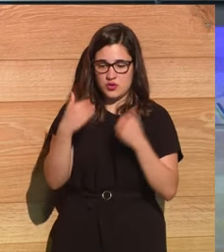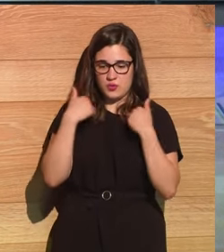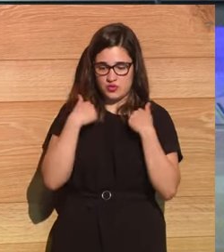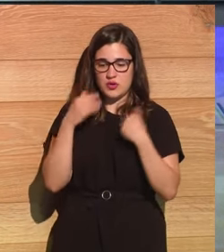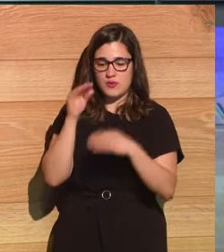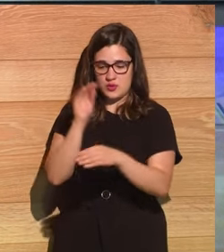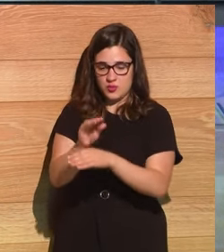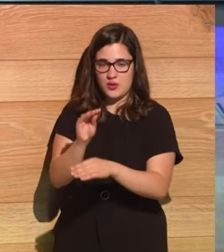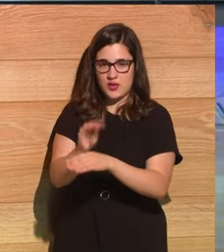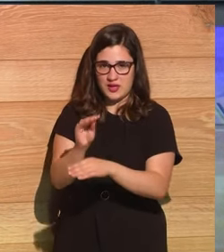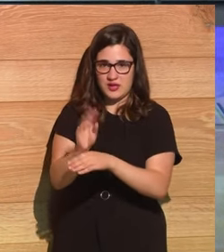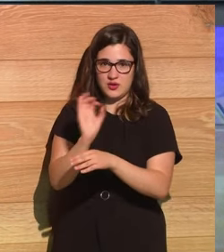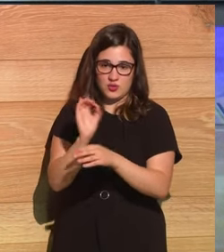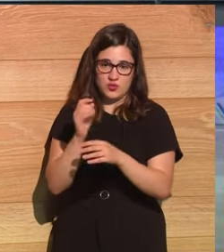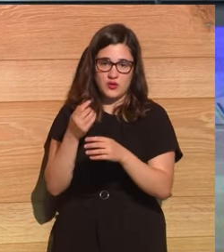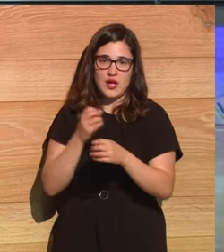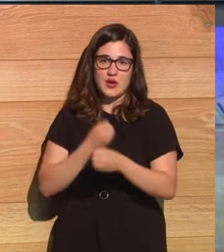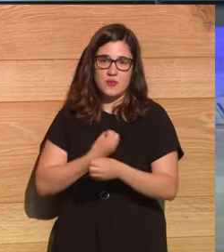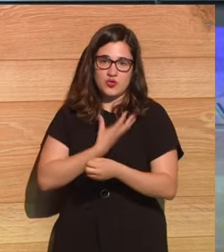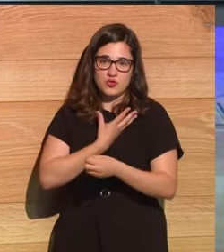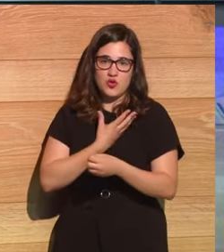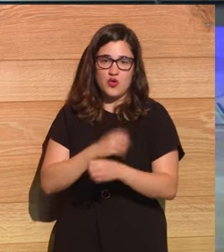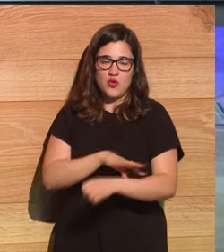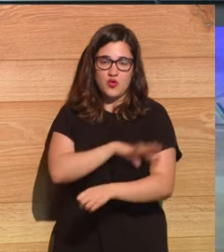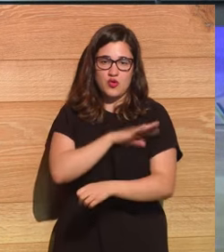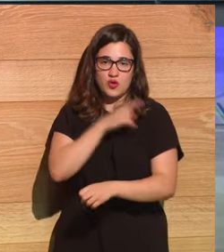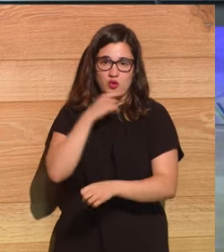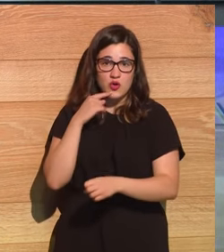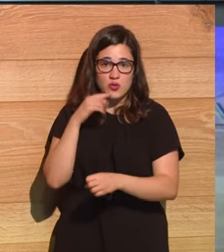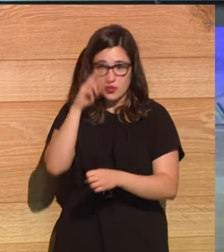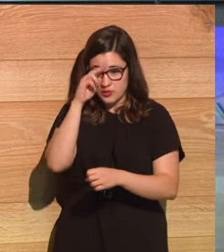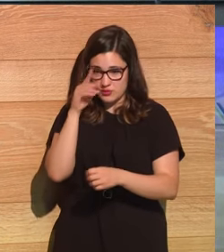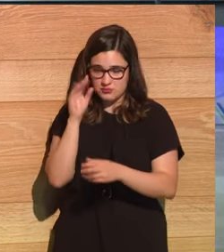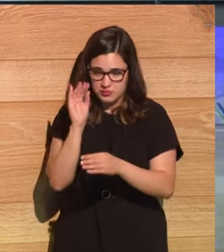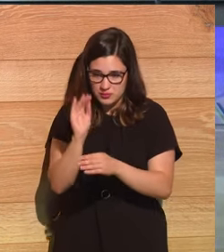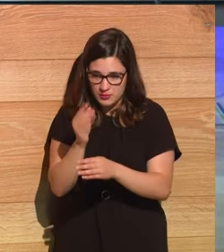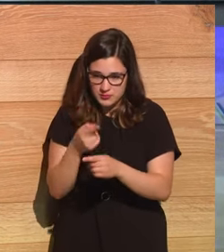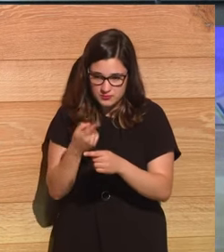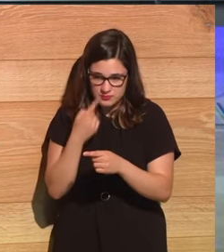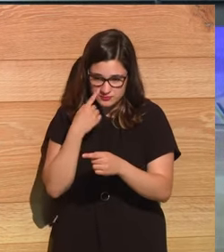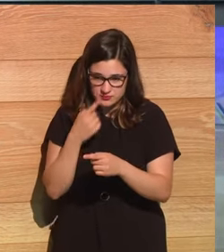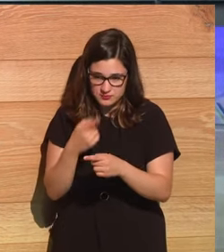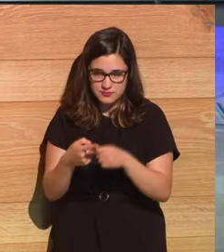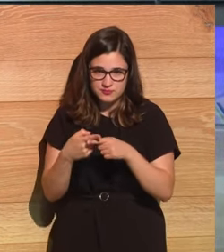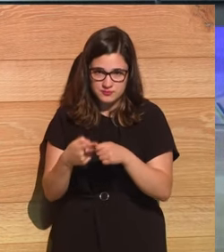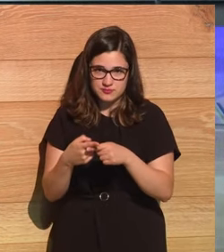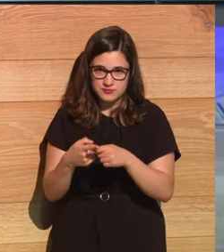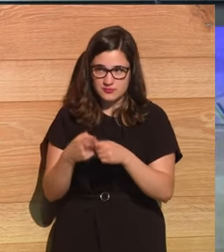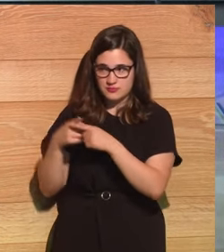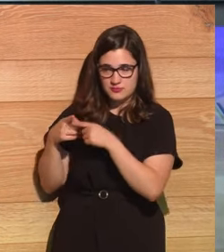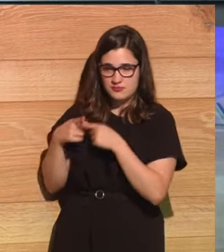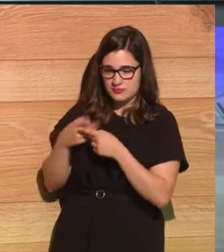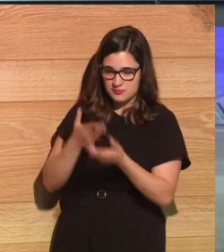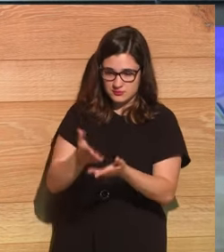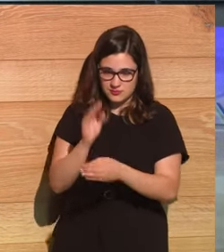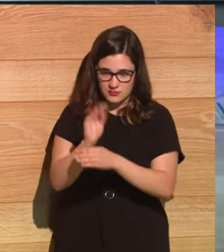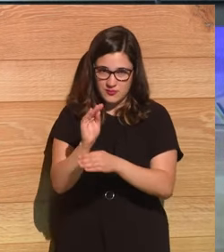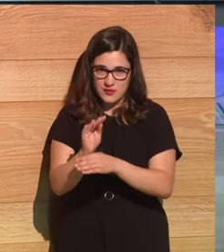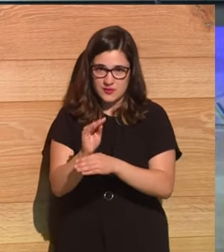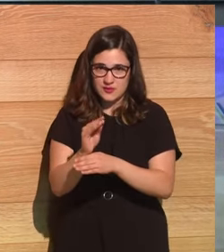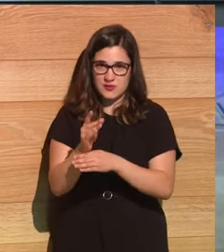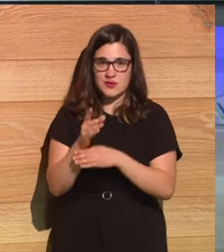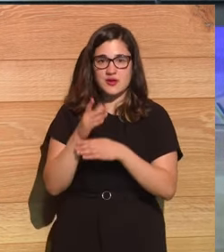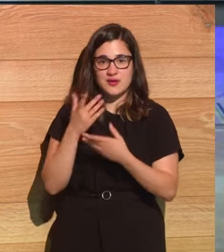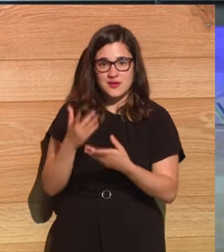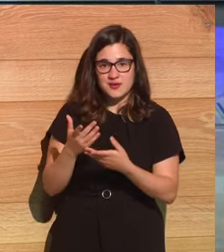responsabilizarte o compartir la emoción, el dolor o la preocupación por otra persona. Y eso fomentaba, pues, el desarrollo de esas habilidades para los que